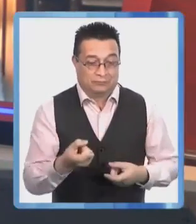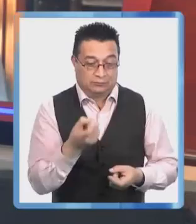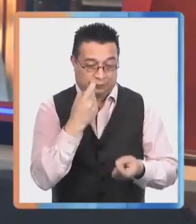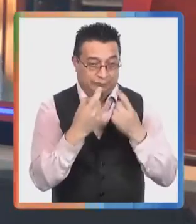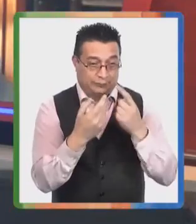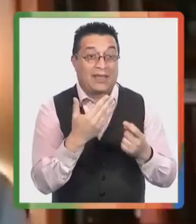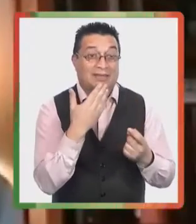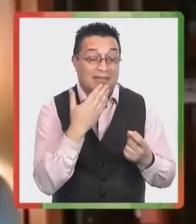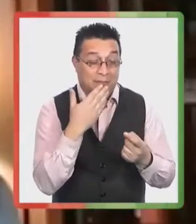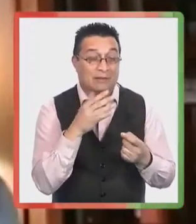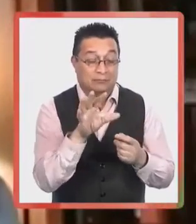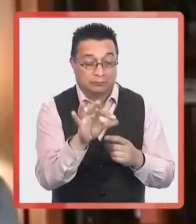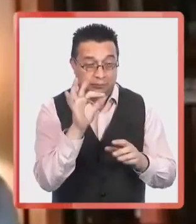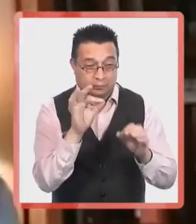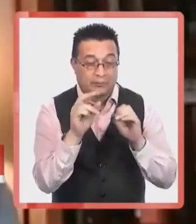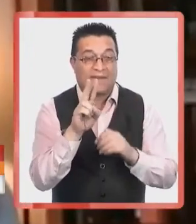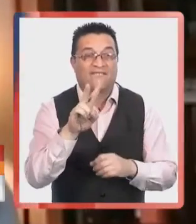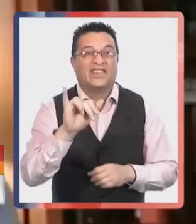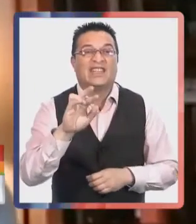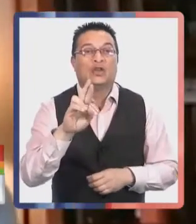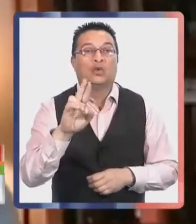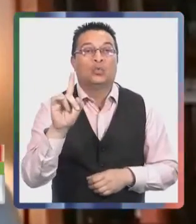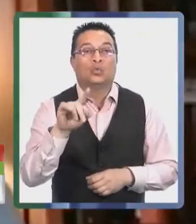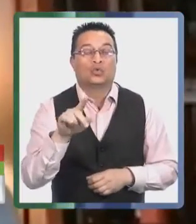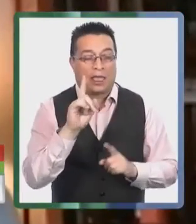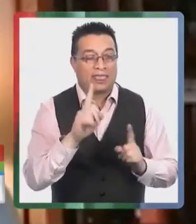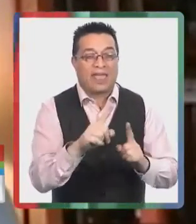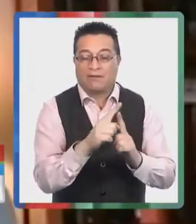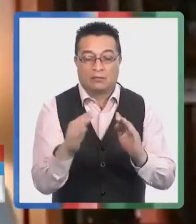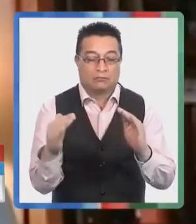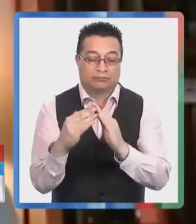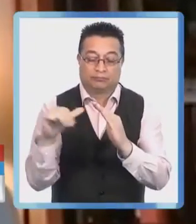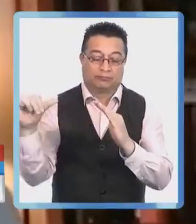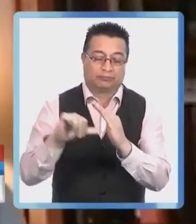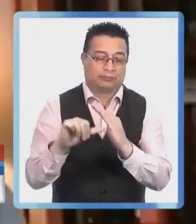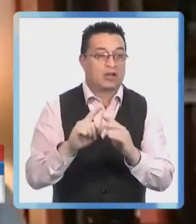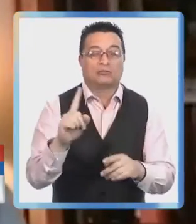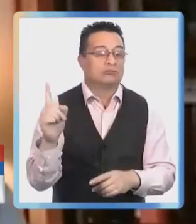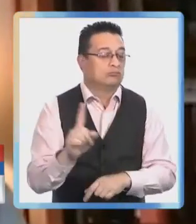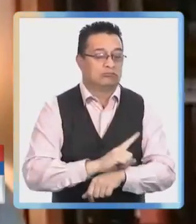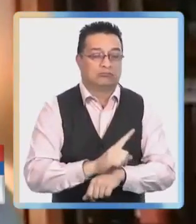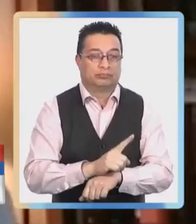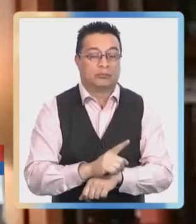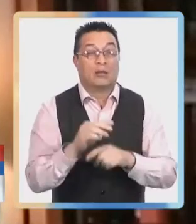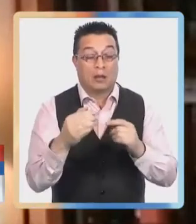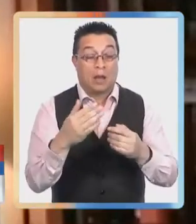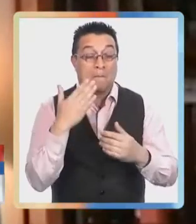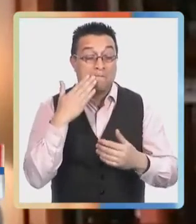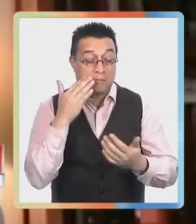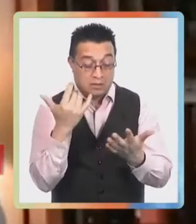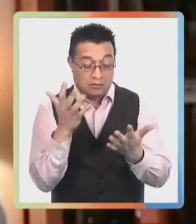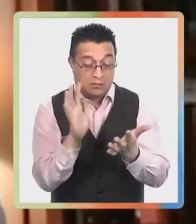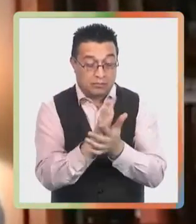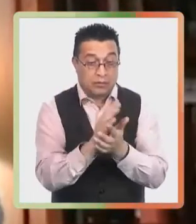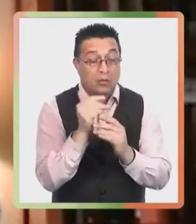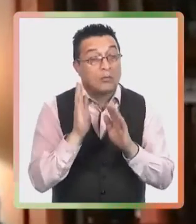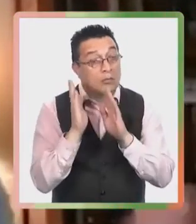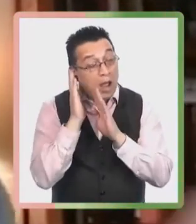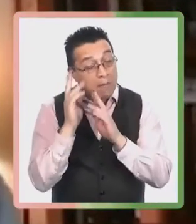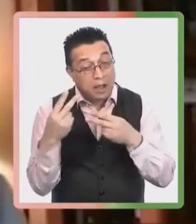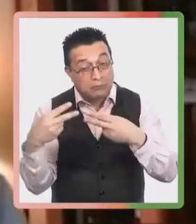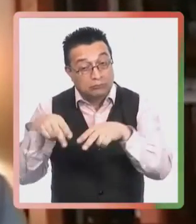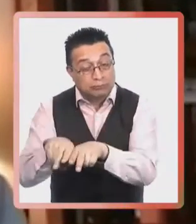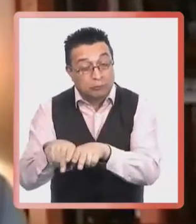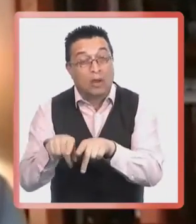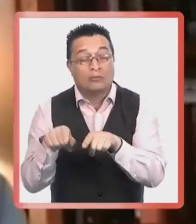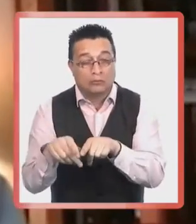cadena, para detectar la presencia del virus y esa persona tiene que aislarse de inmediato. Porque basta el contacto piel a piel, basta que duerma en